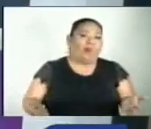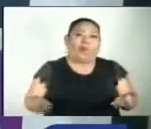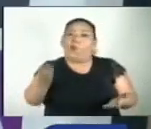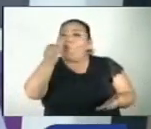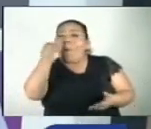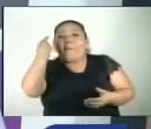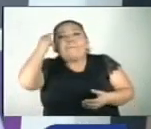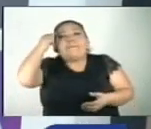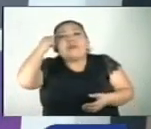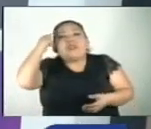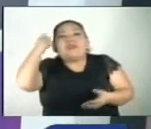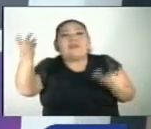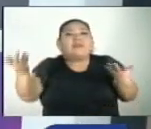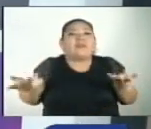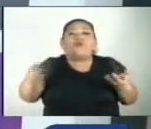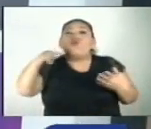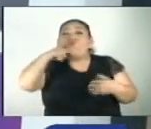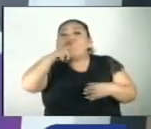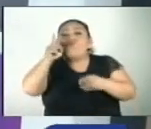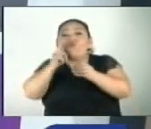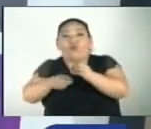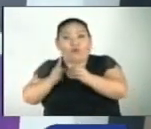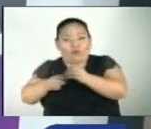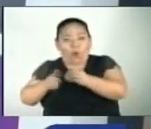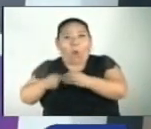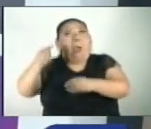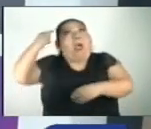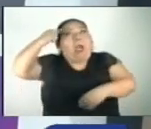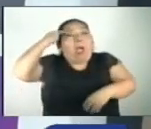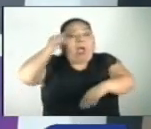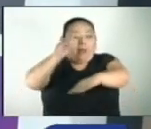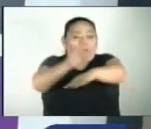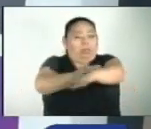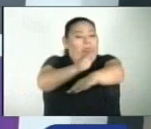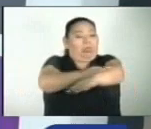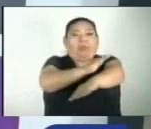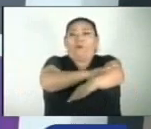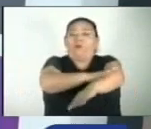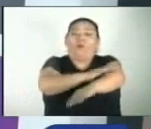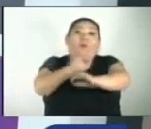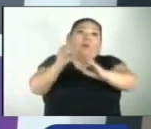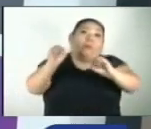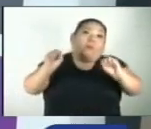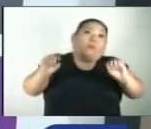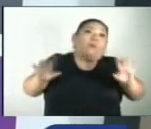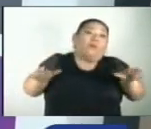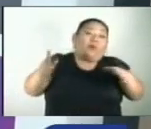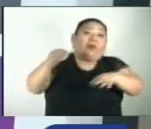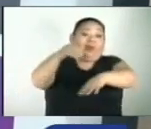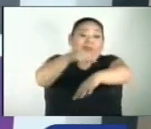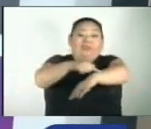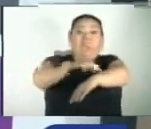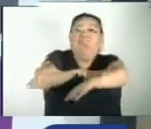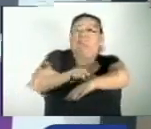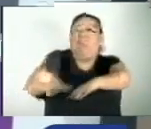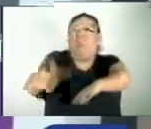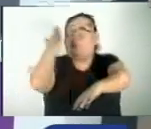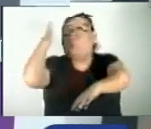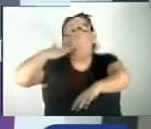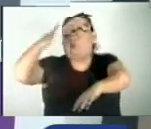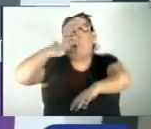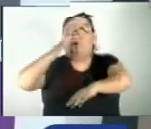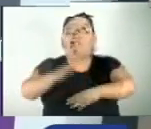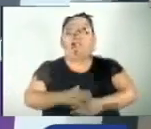alimento que muchas personas ocupan, tomate o otro tipo de protector, porque puede contaminar la piel.